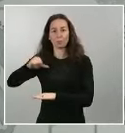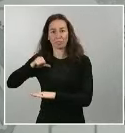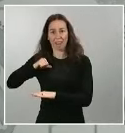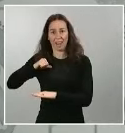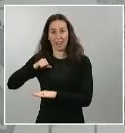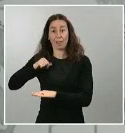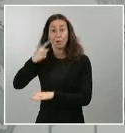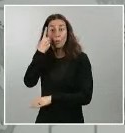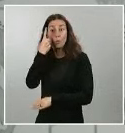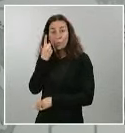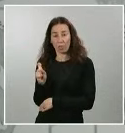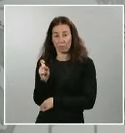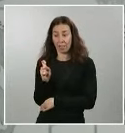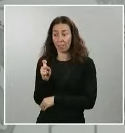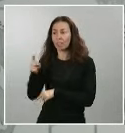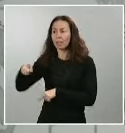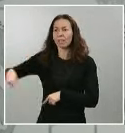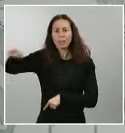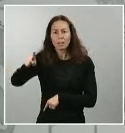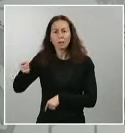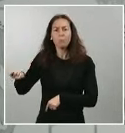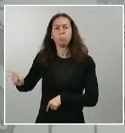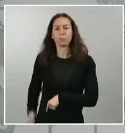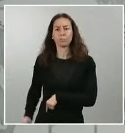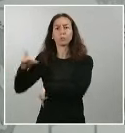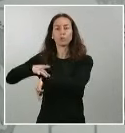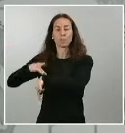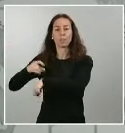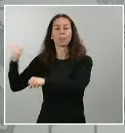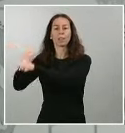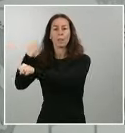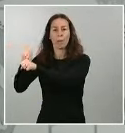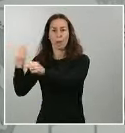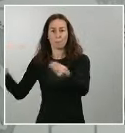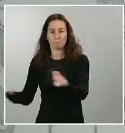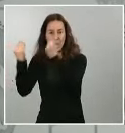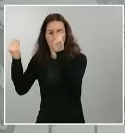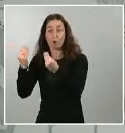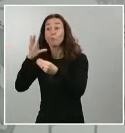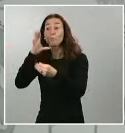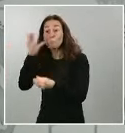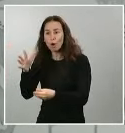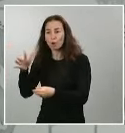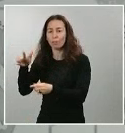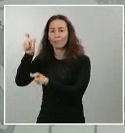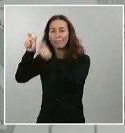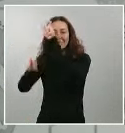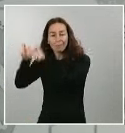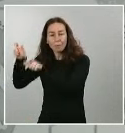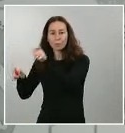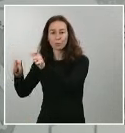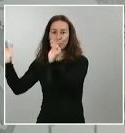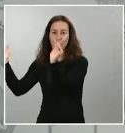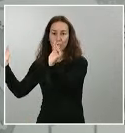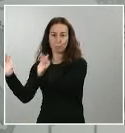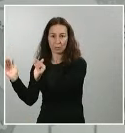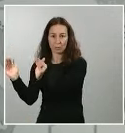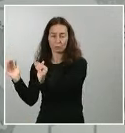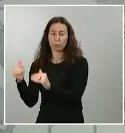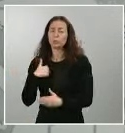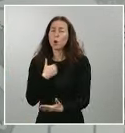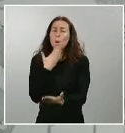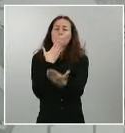con mayores facilidades su labor. Pero, entre tanto, todo lo que puedo ofrecer es sacrificio y